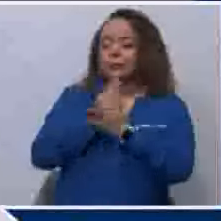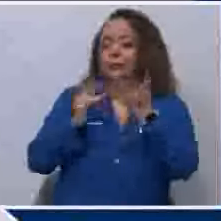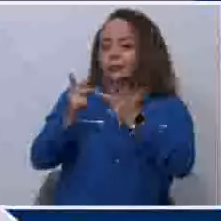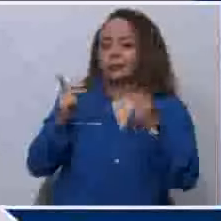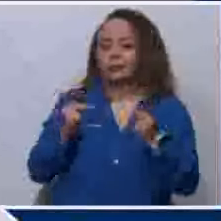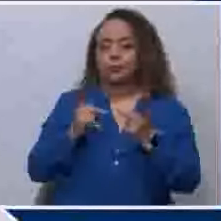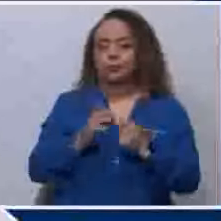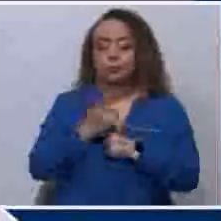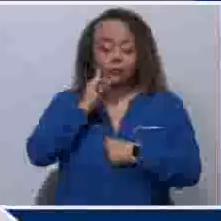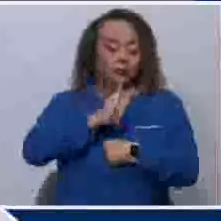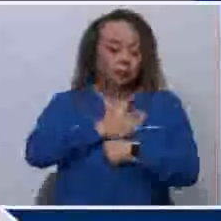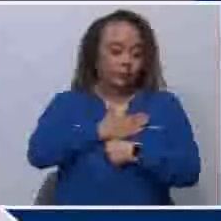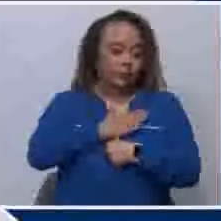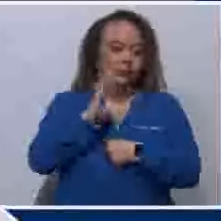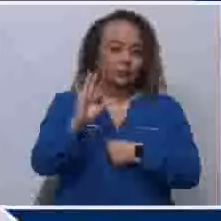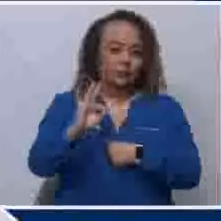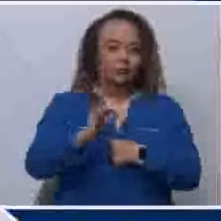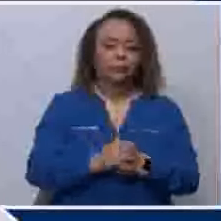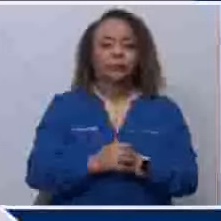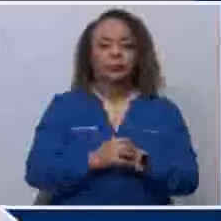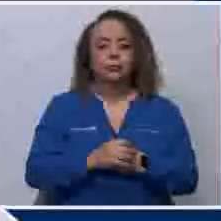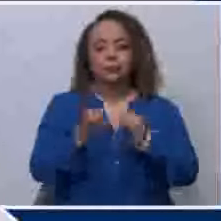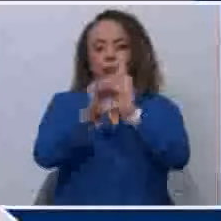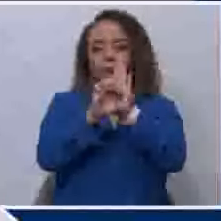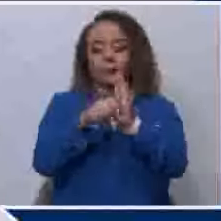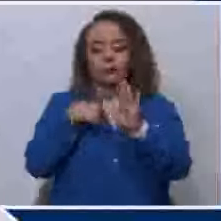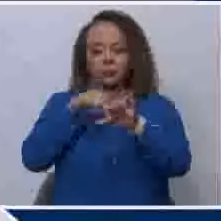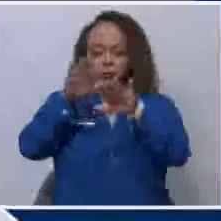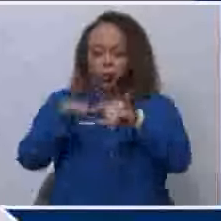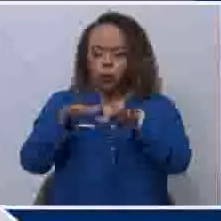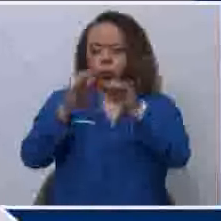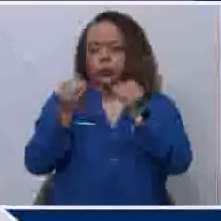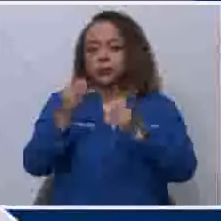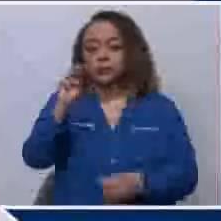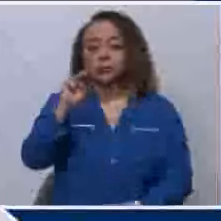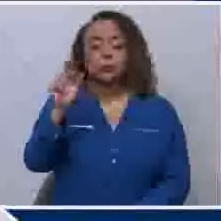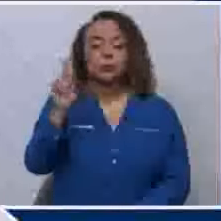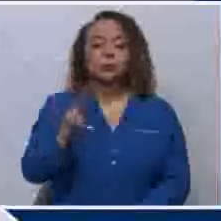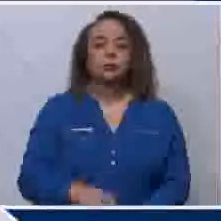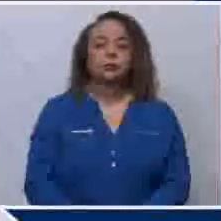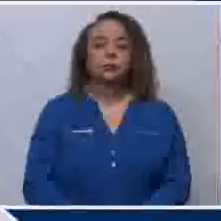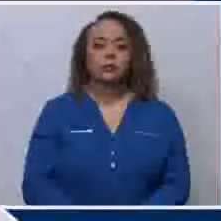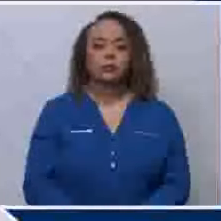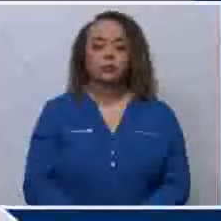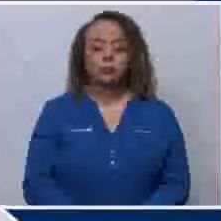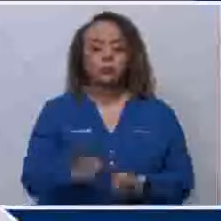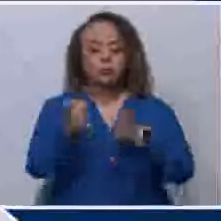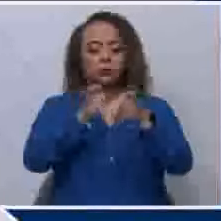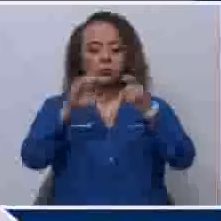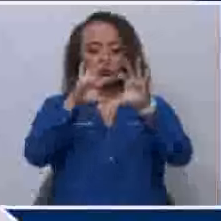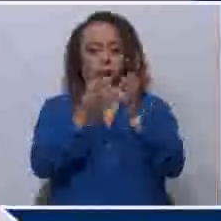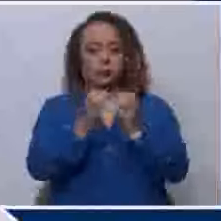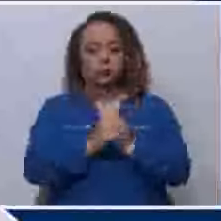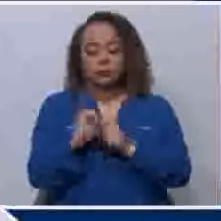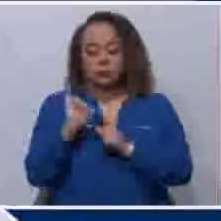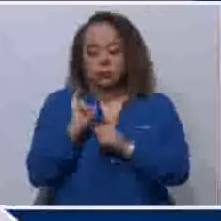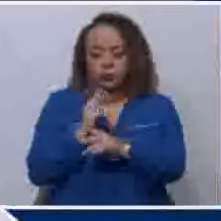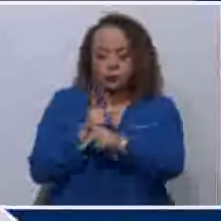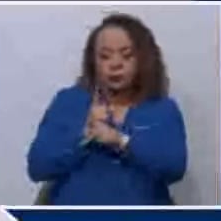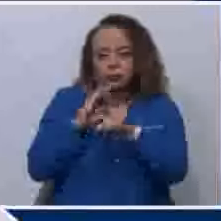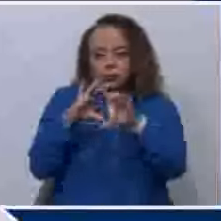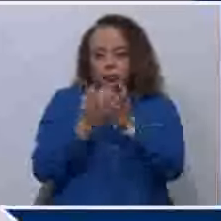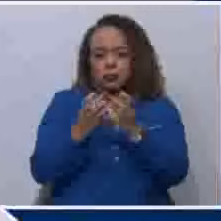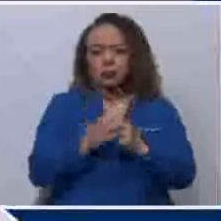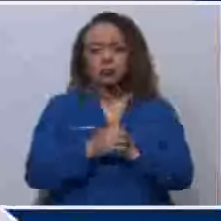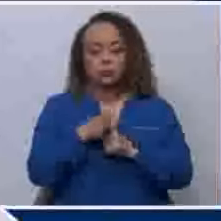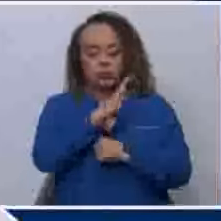posiciones. Para mí 9, repito. Por ejemplo, yo le alabo mucho a Manfred Ugalde la posesión de la pelota, cómo él cubre la pelota,